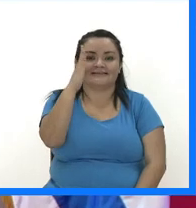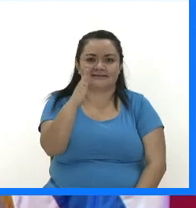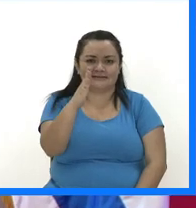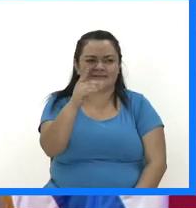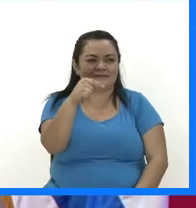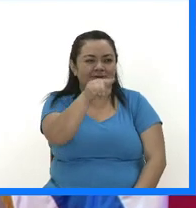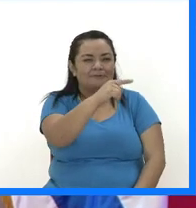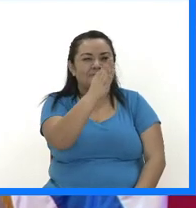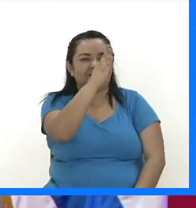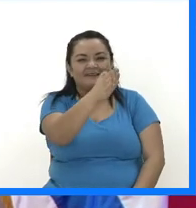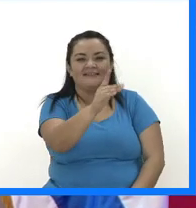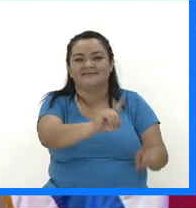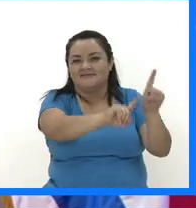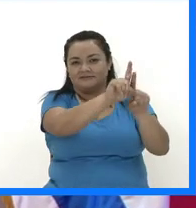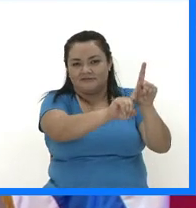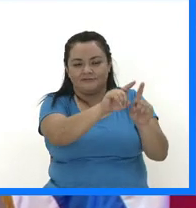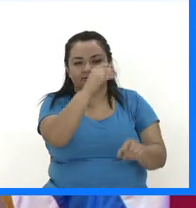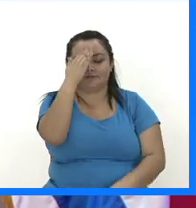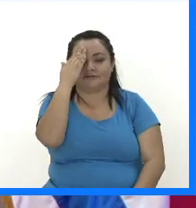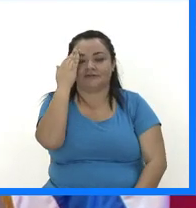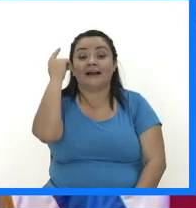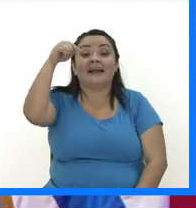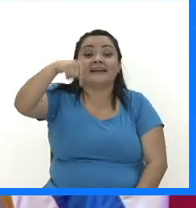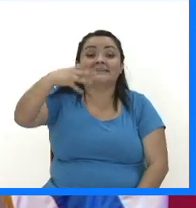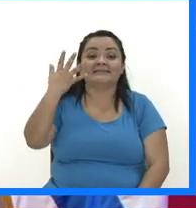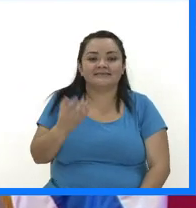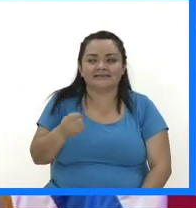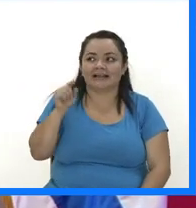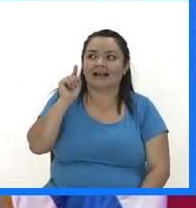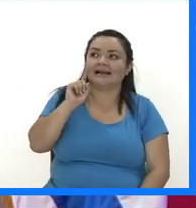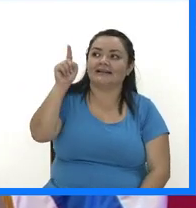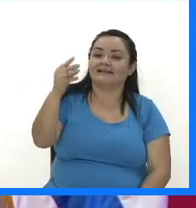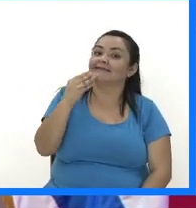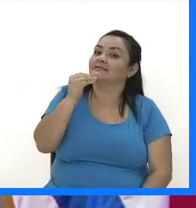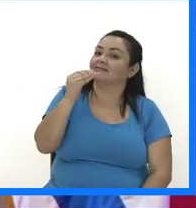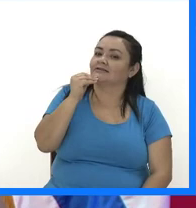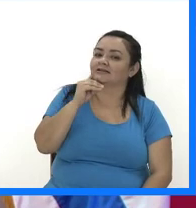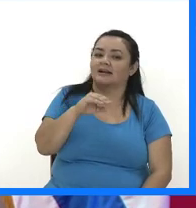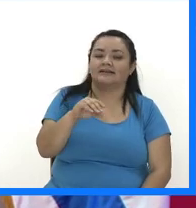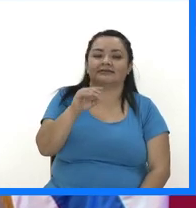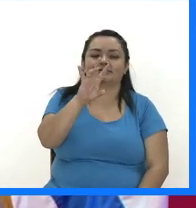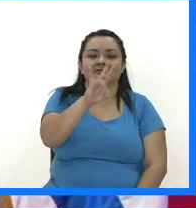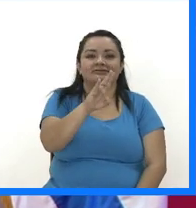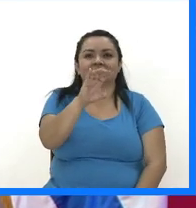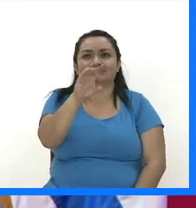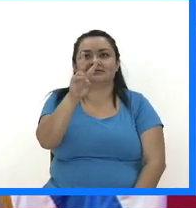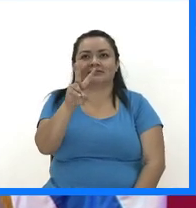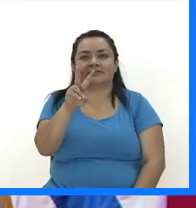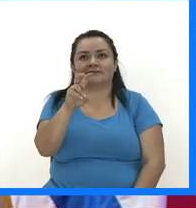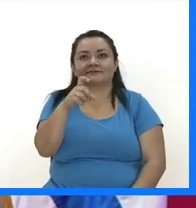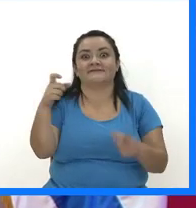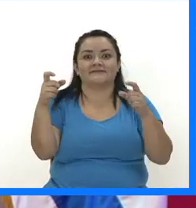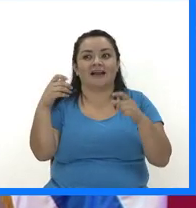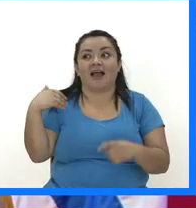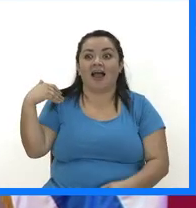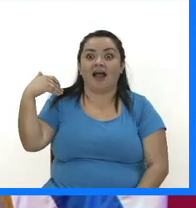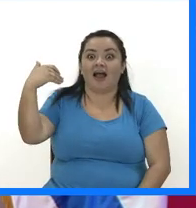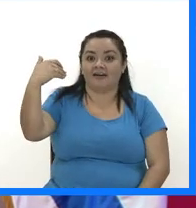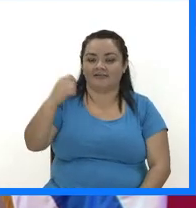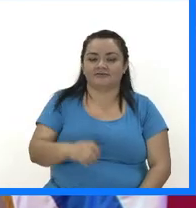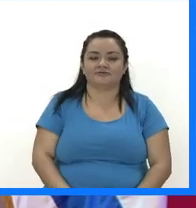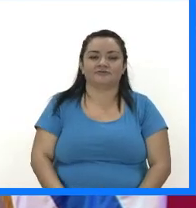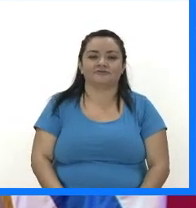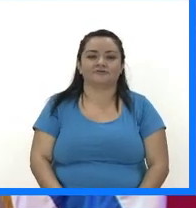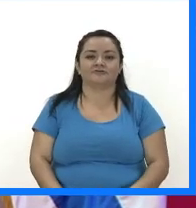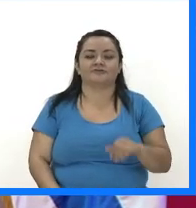val el día de hoy en israel 72 años más tarde de su fundación la